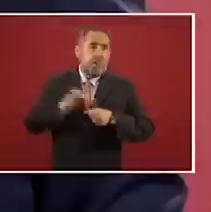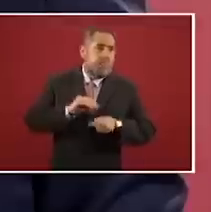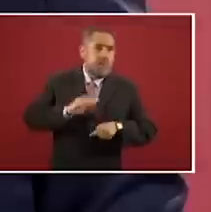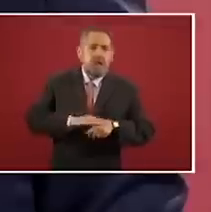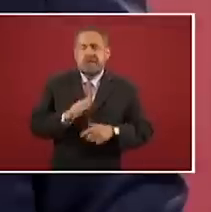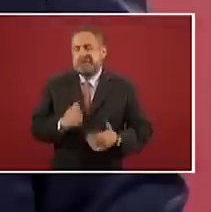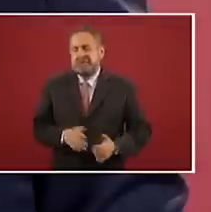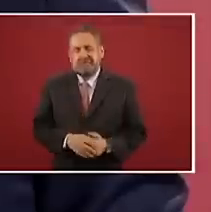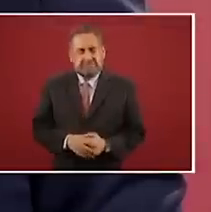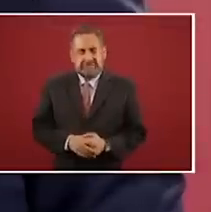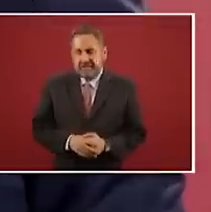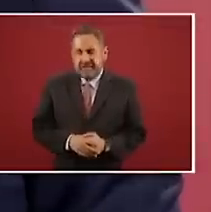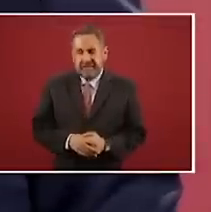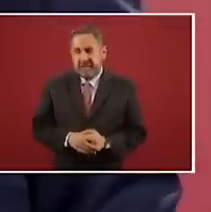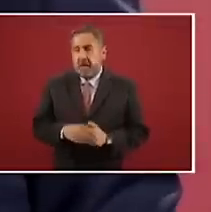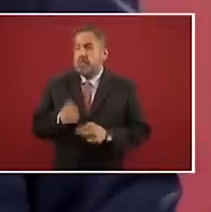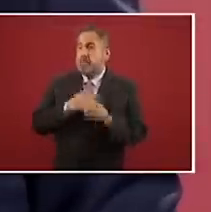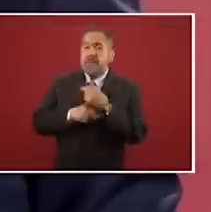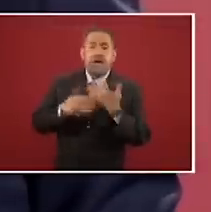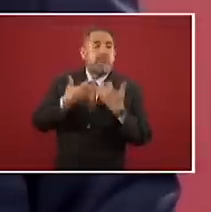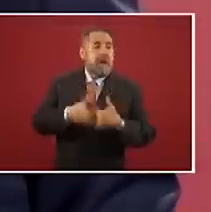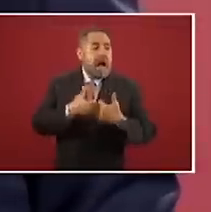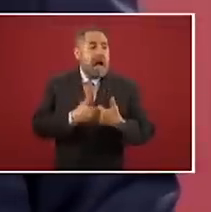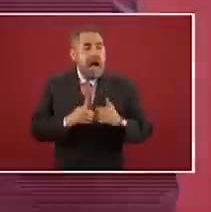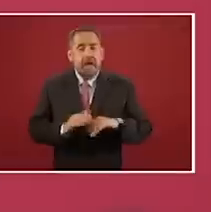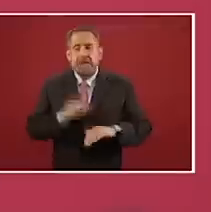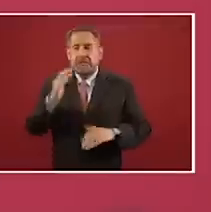raudales, iba a aumentar la producción.